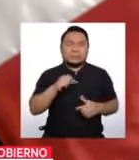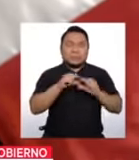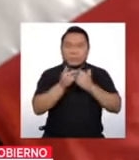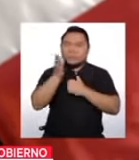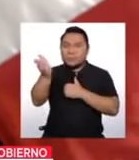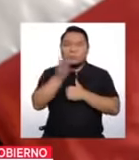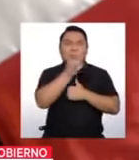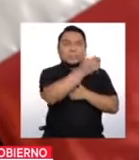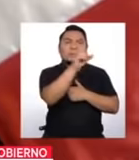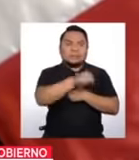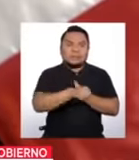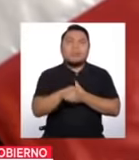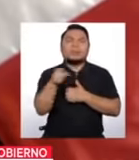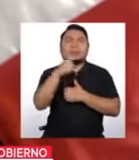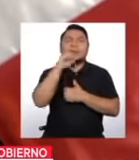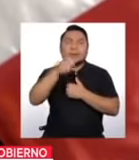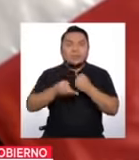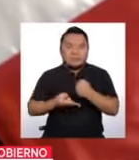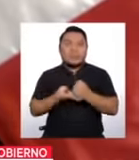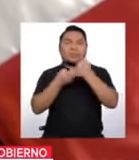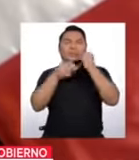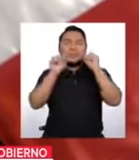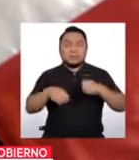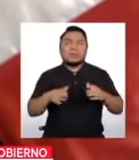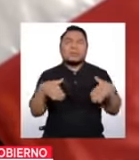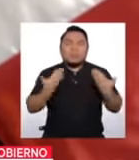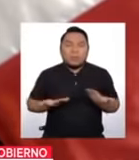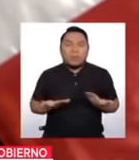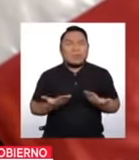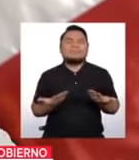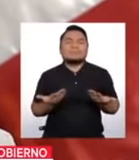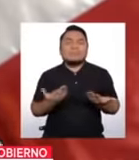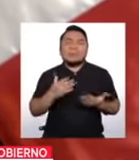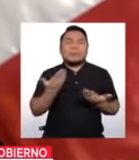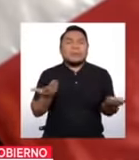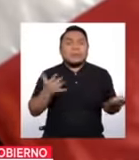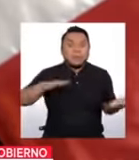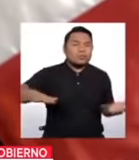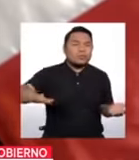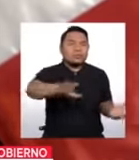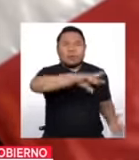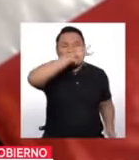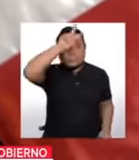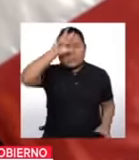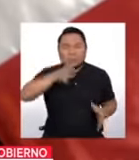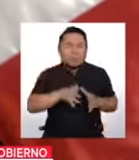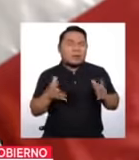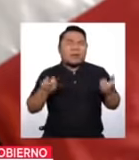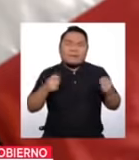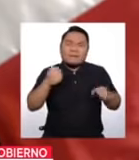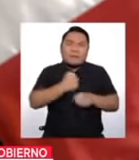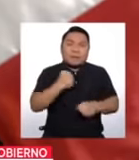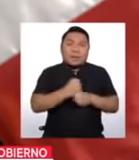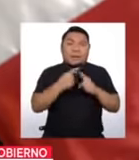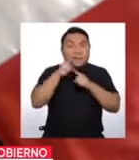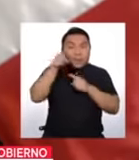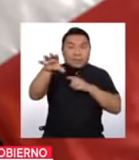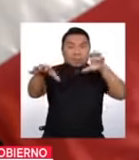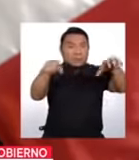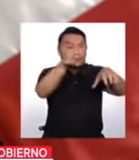tengan la seguridad que vamos a poner, si a nivel del Perú estamos haciendo un gran esfuerzo, a nivel de estas